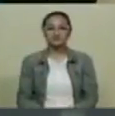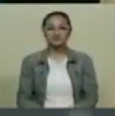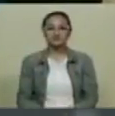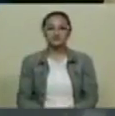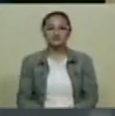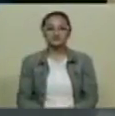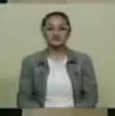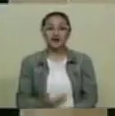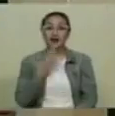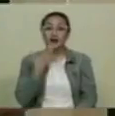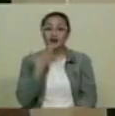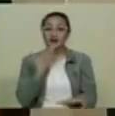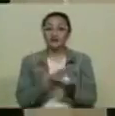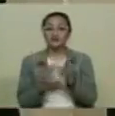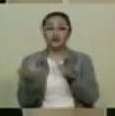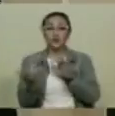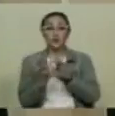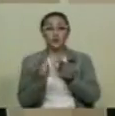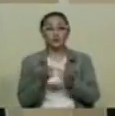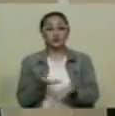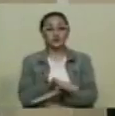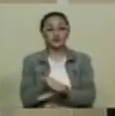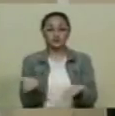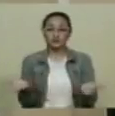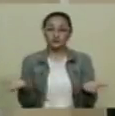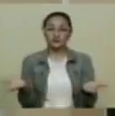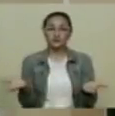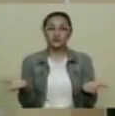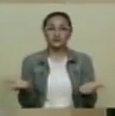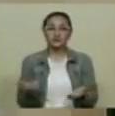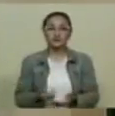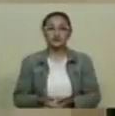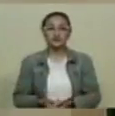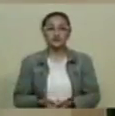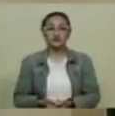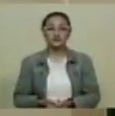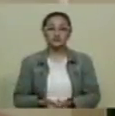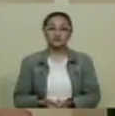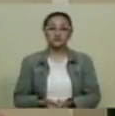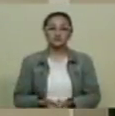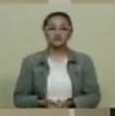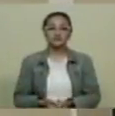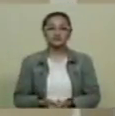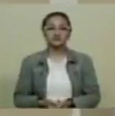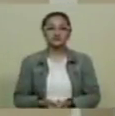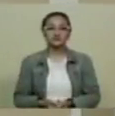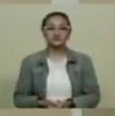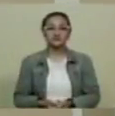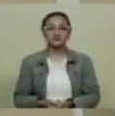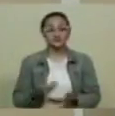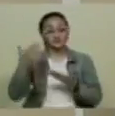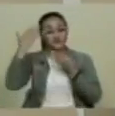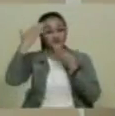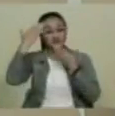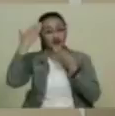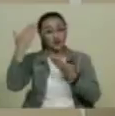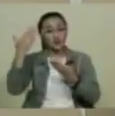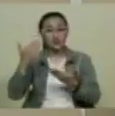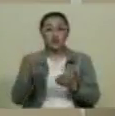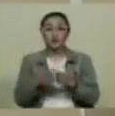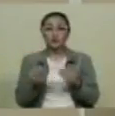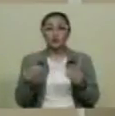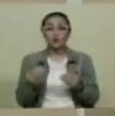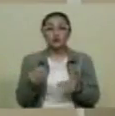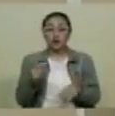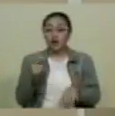Sí, gracias por el contacto a nuestra audiencia. Sí, gracias por el contacto. A nuestra audiencia la saludamos, y es que a tan solo horas de